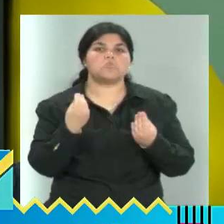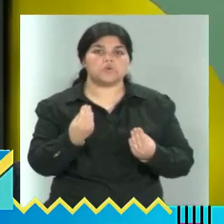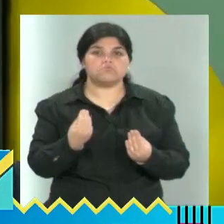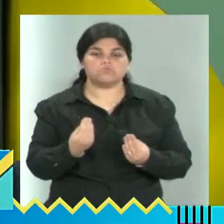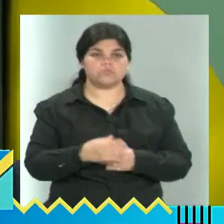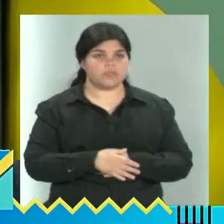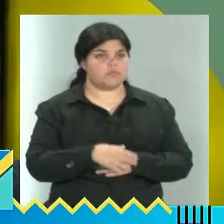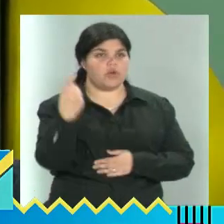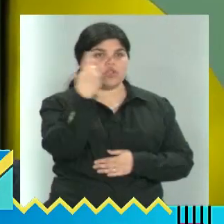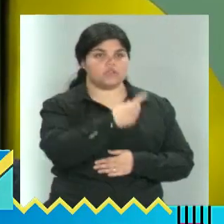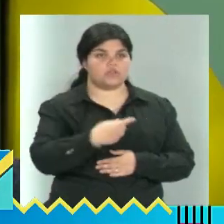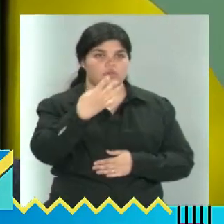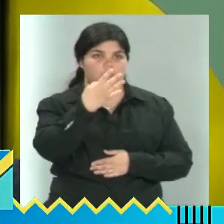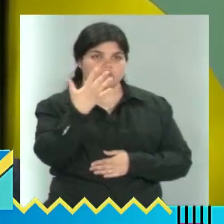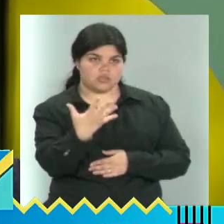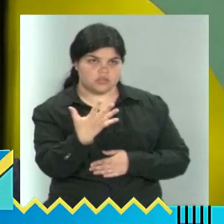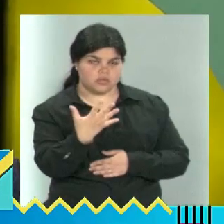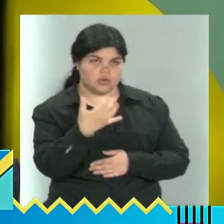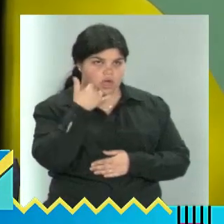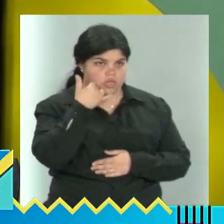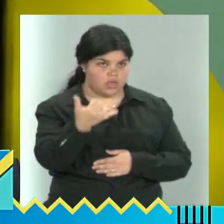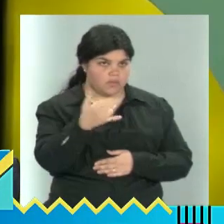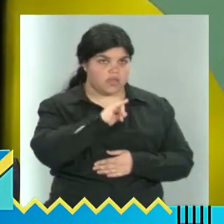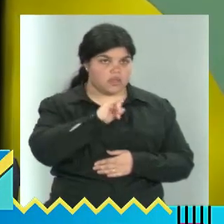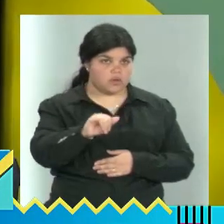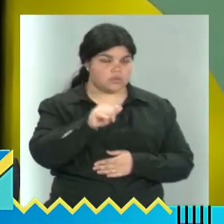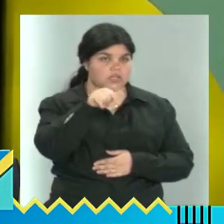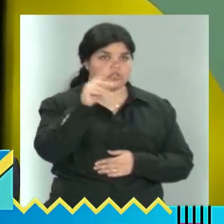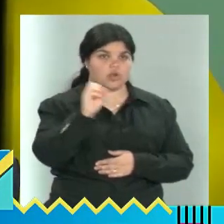el 145 es importante aclarar que es